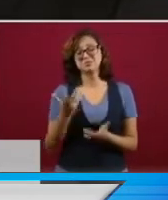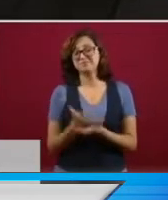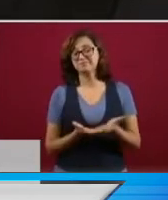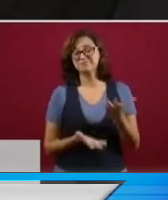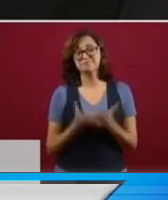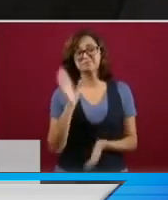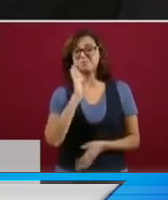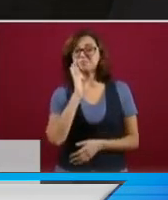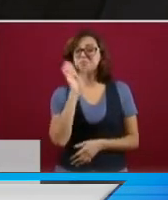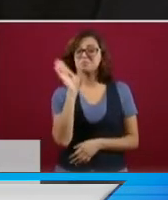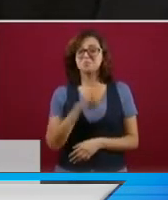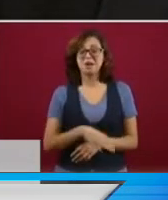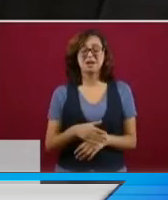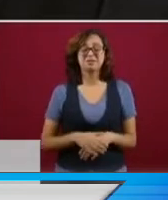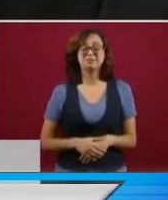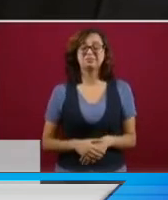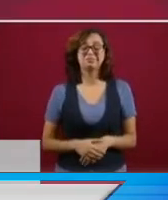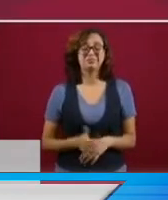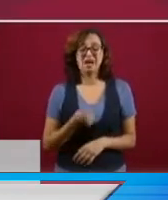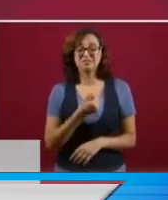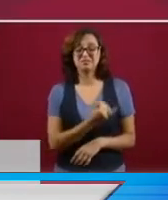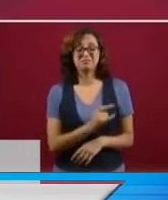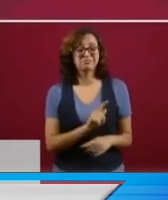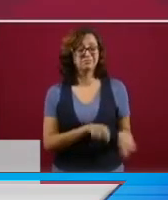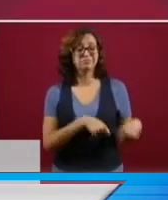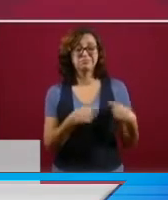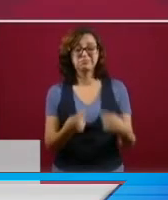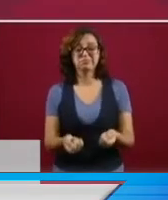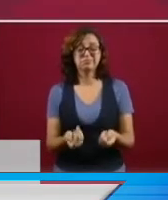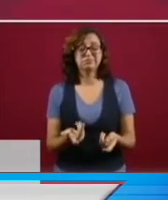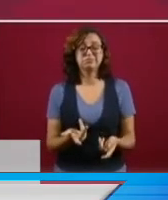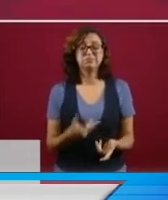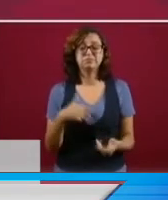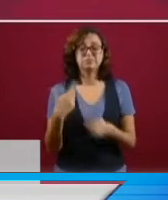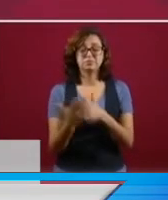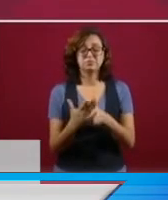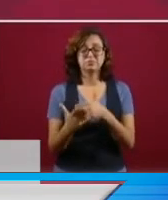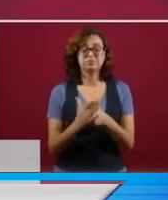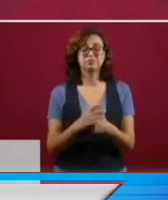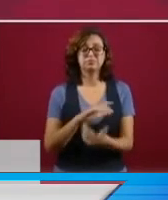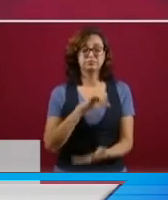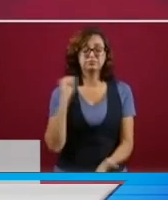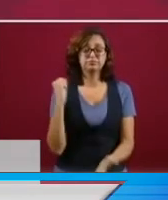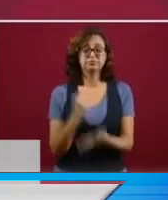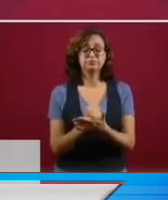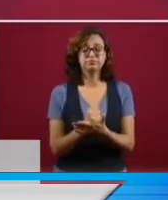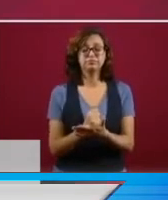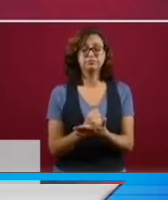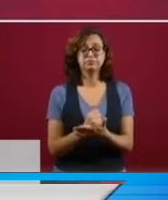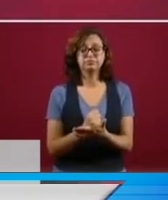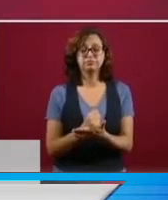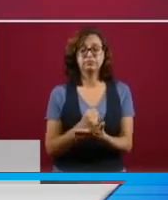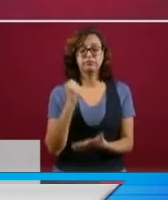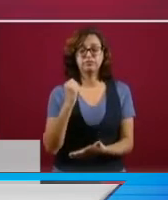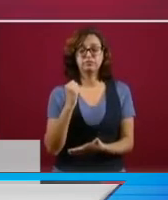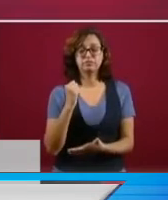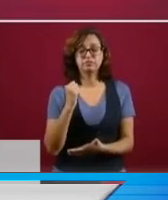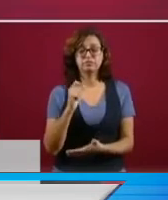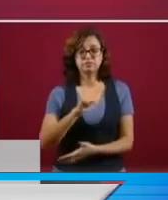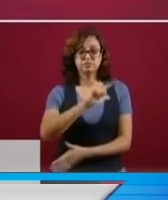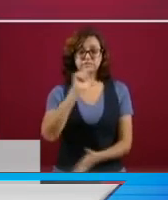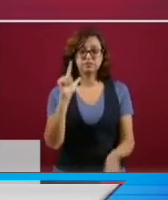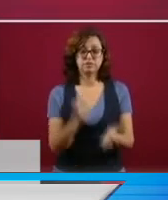que cuenta con grabaciones de altos exfuncionarios de Pemex admitiendo la afectación a la empresa Oro Negro porque se negó a pagar sobornos.